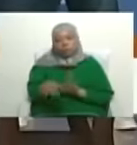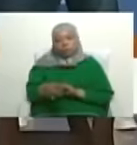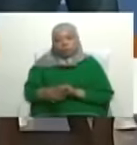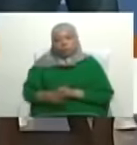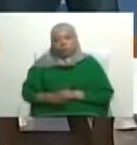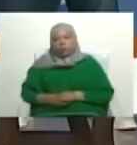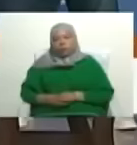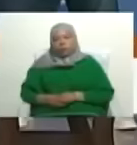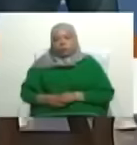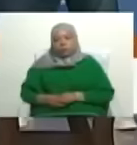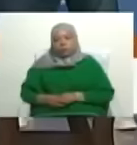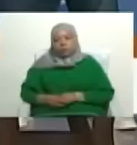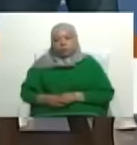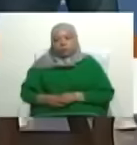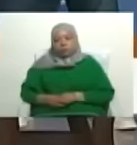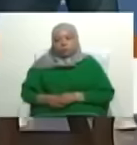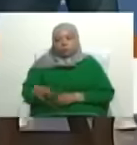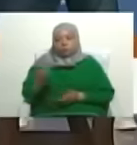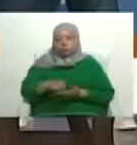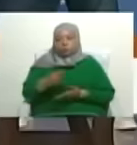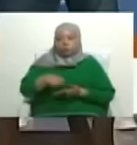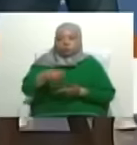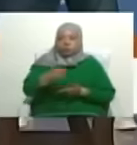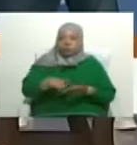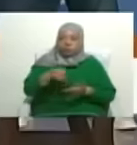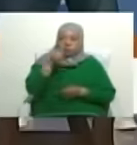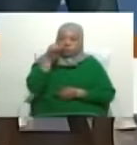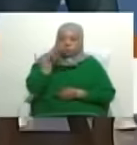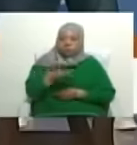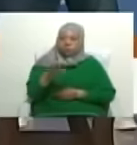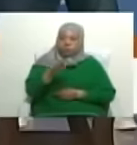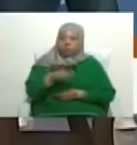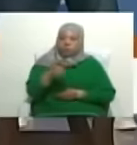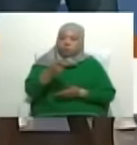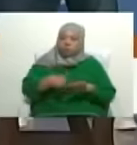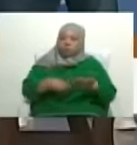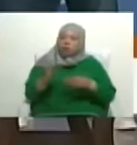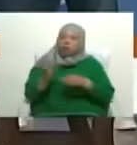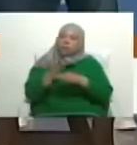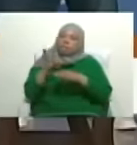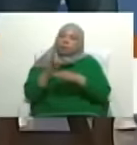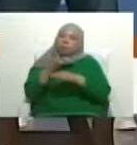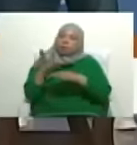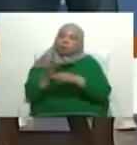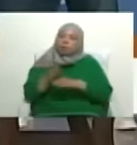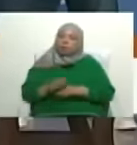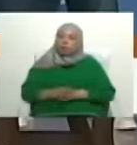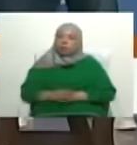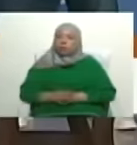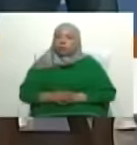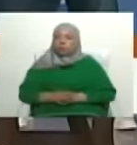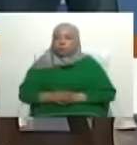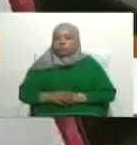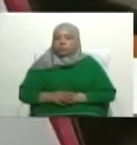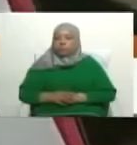Y por último, la próxima vez que se les ocurra firmar un papel, como el que firmaron en Barbados,